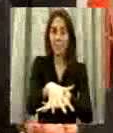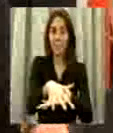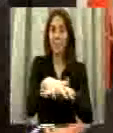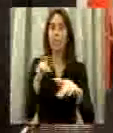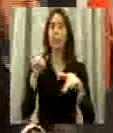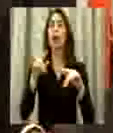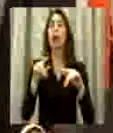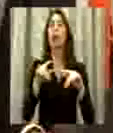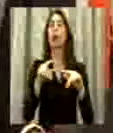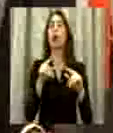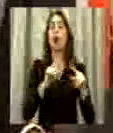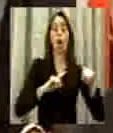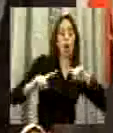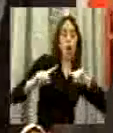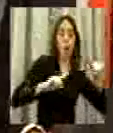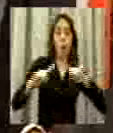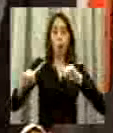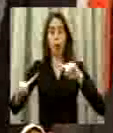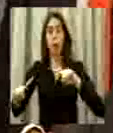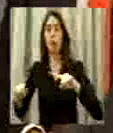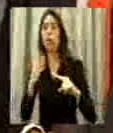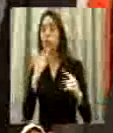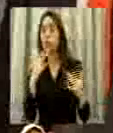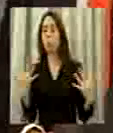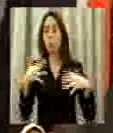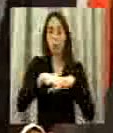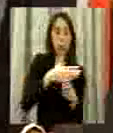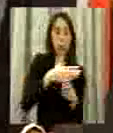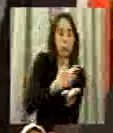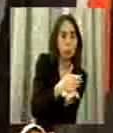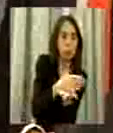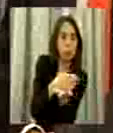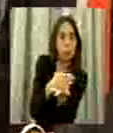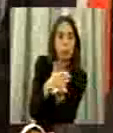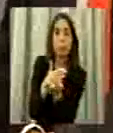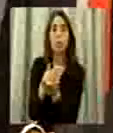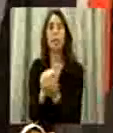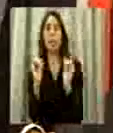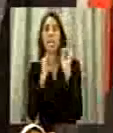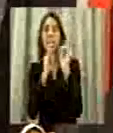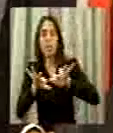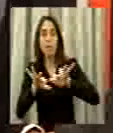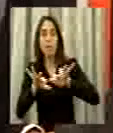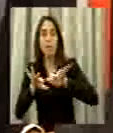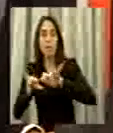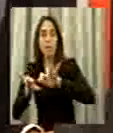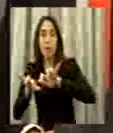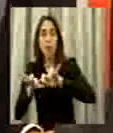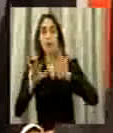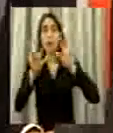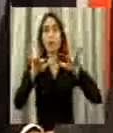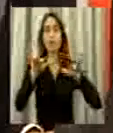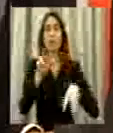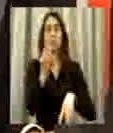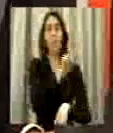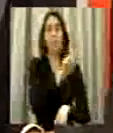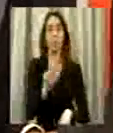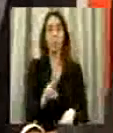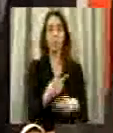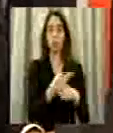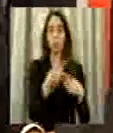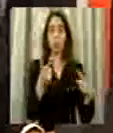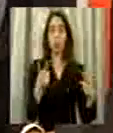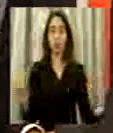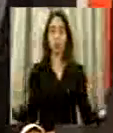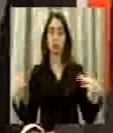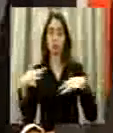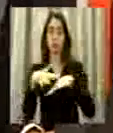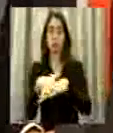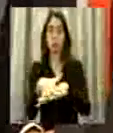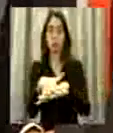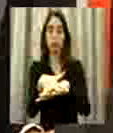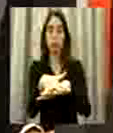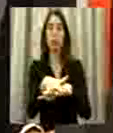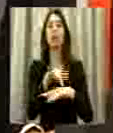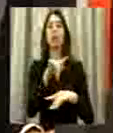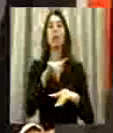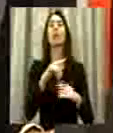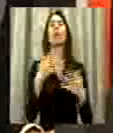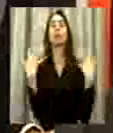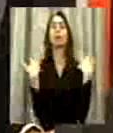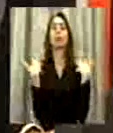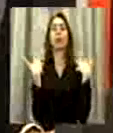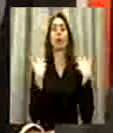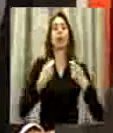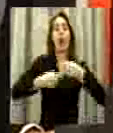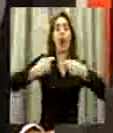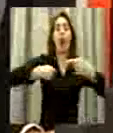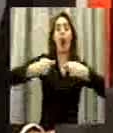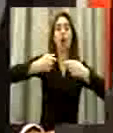integración no solo de coordinación, sino una integración logística e informática, a los 19 servicios públicos que intervienen en las operaciones de comercio